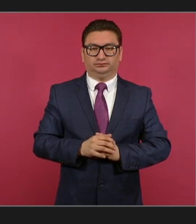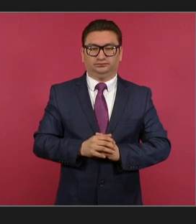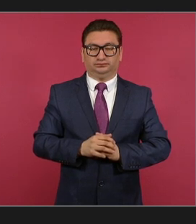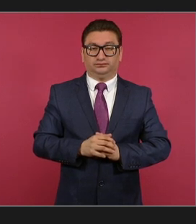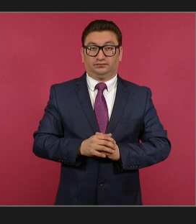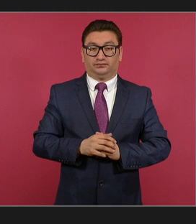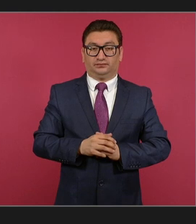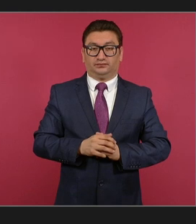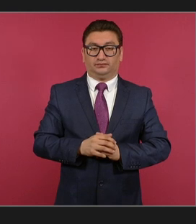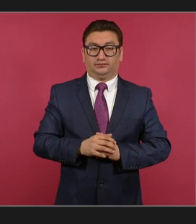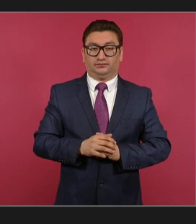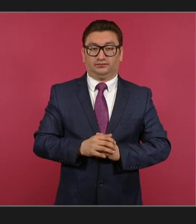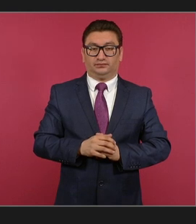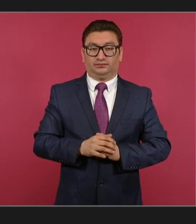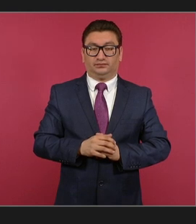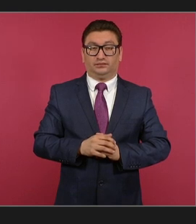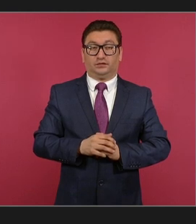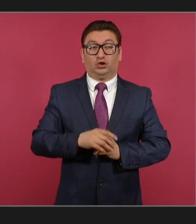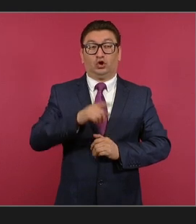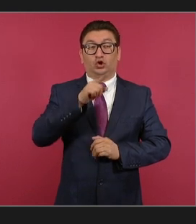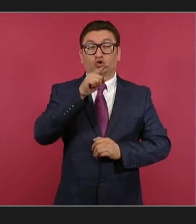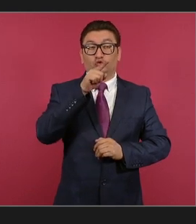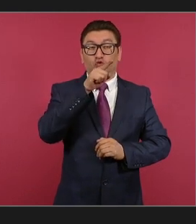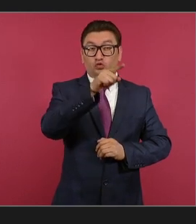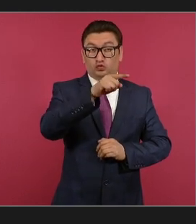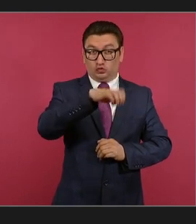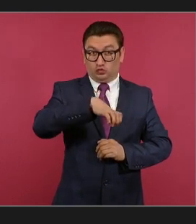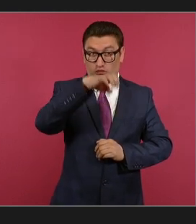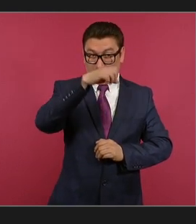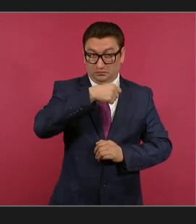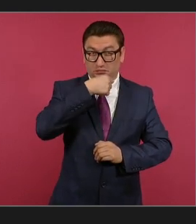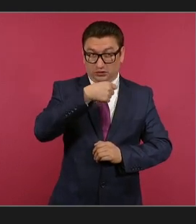La ayuda que recibes